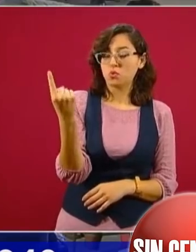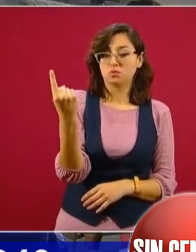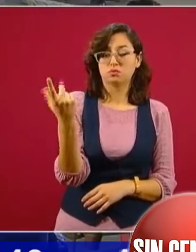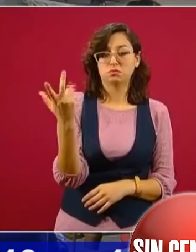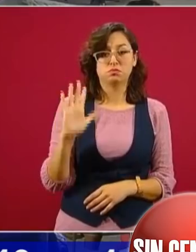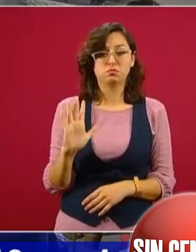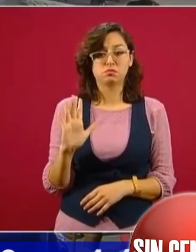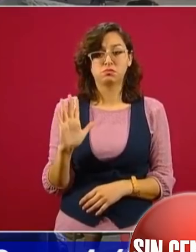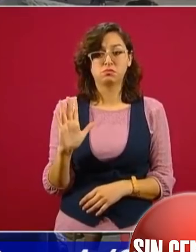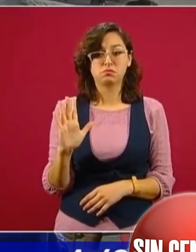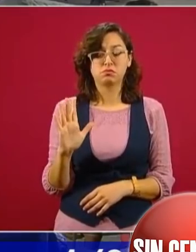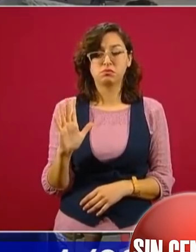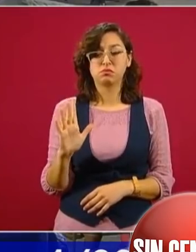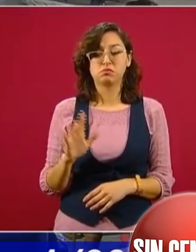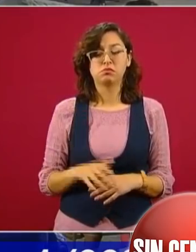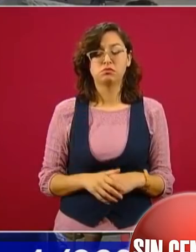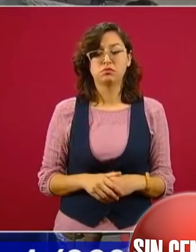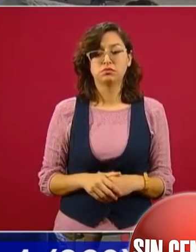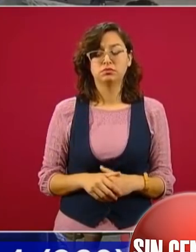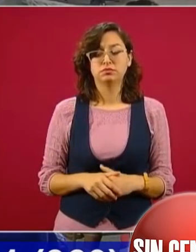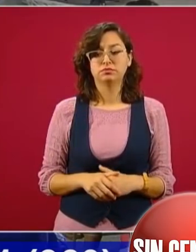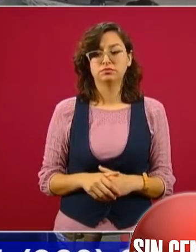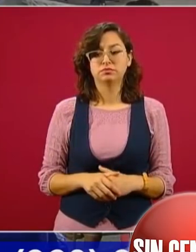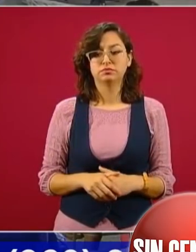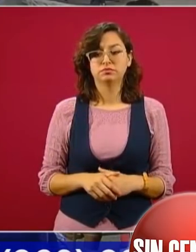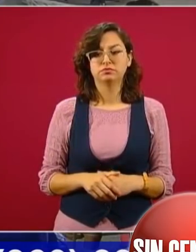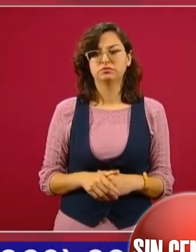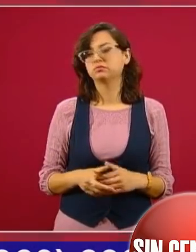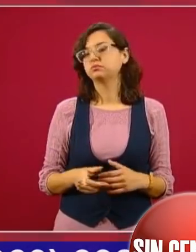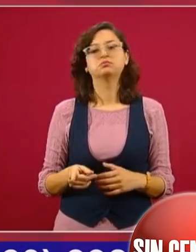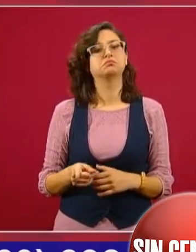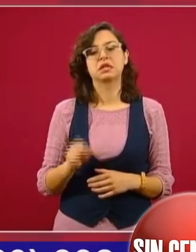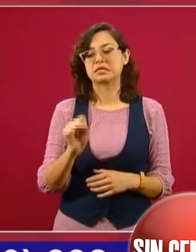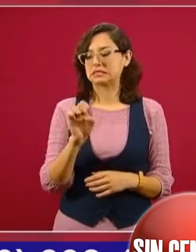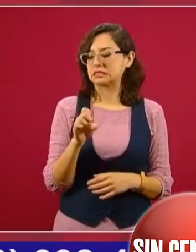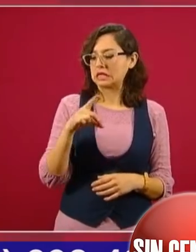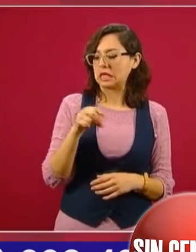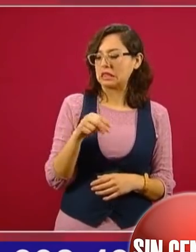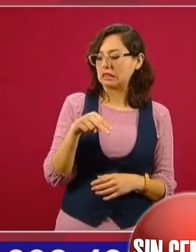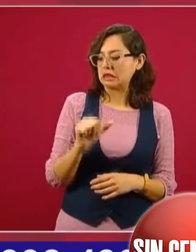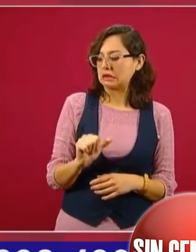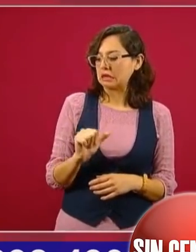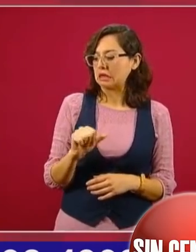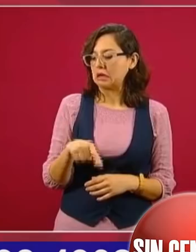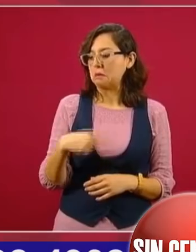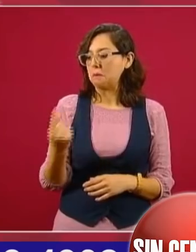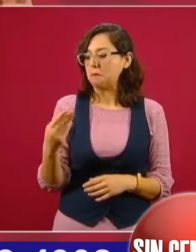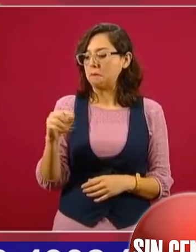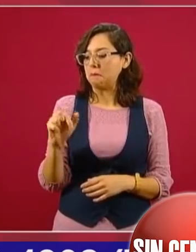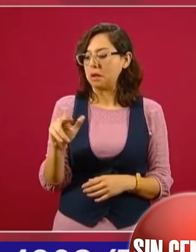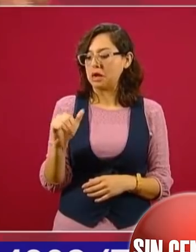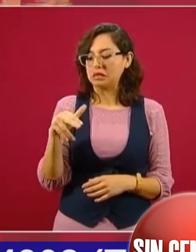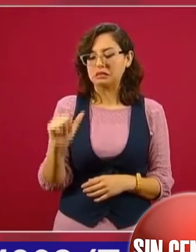a tener ni la defensa ni Marina gasolineras más que